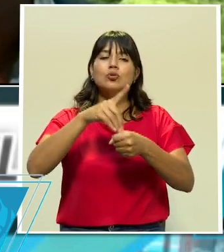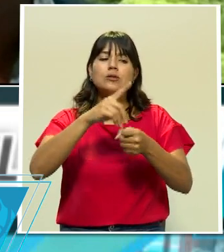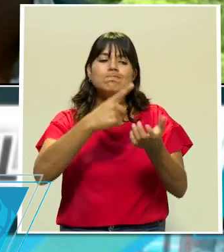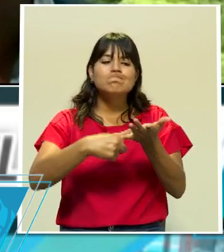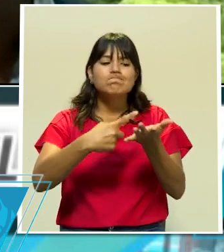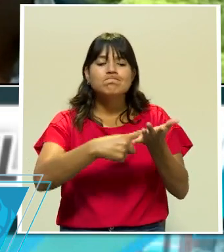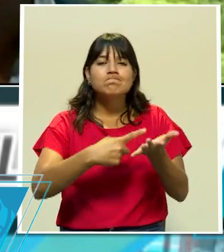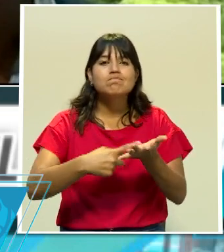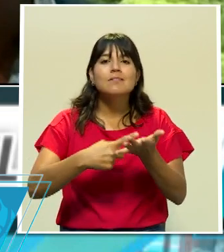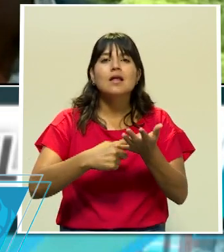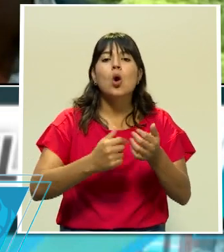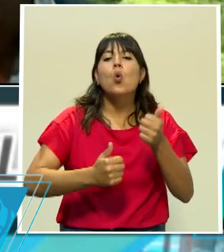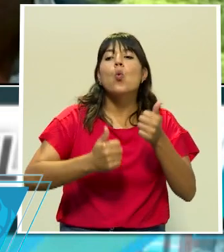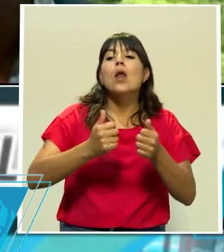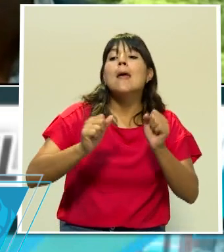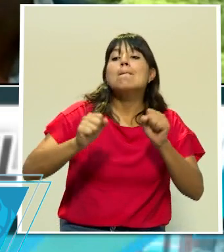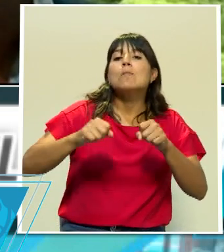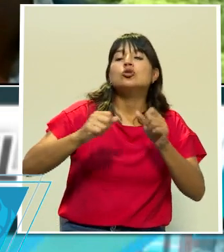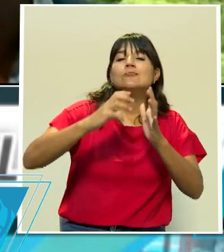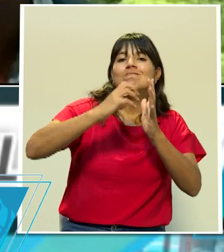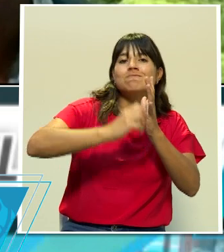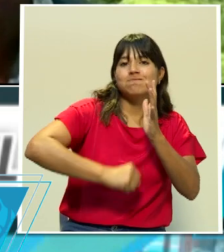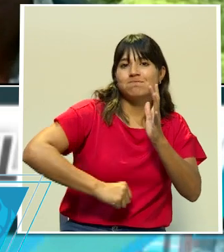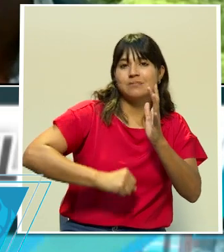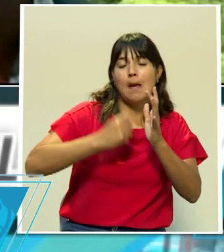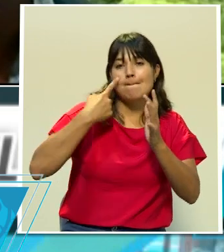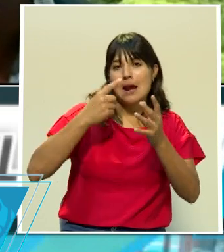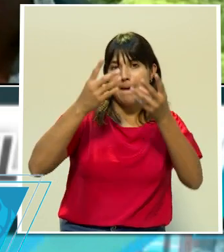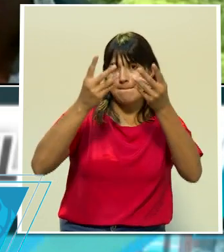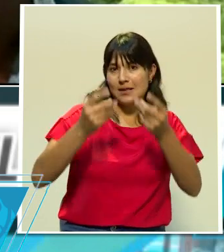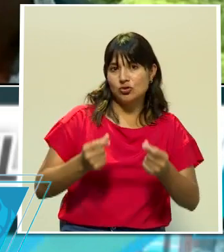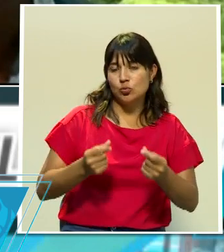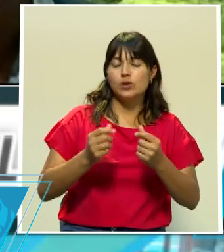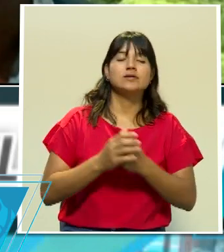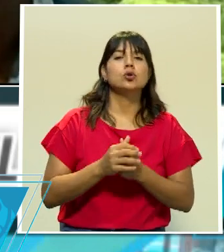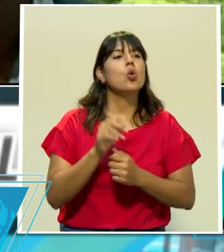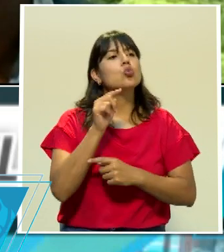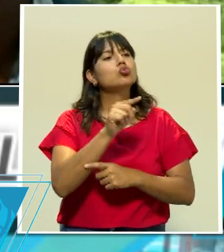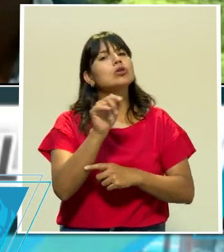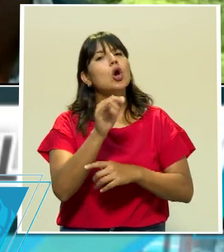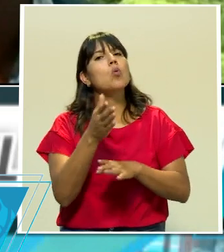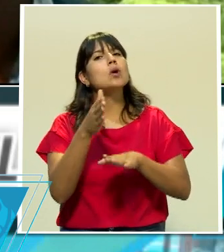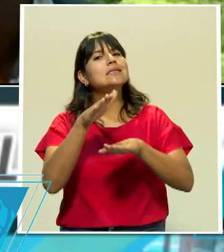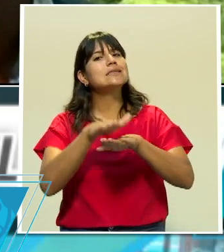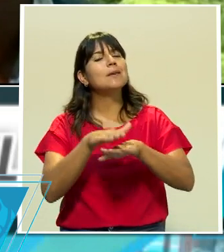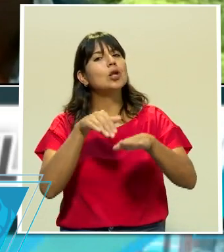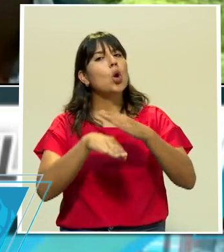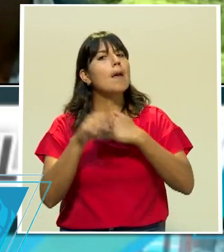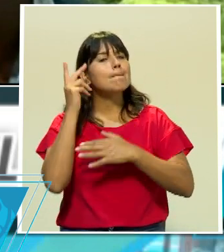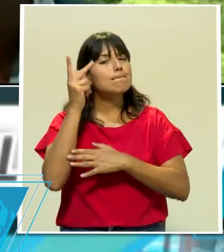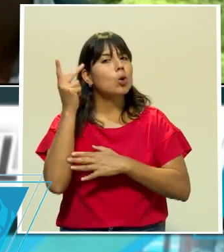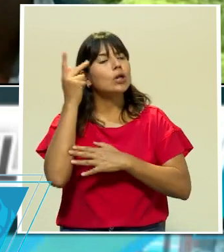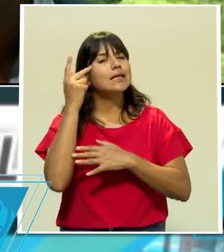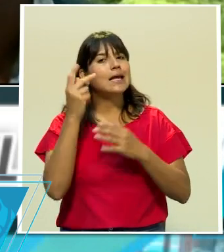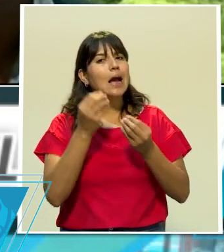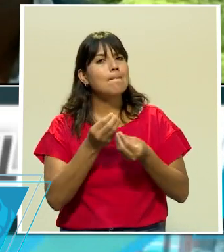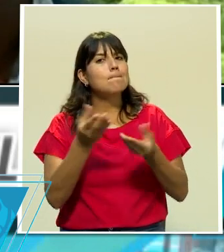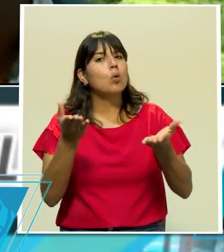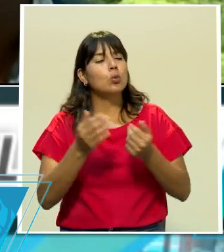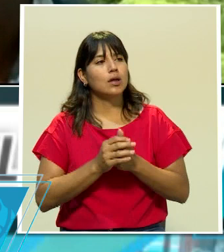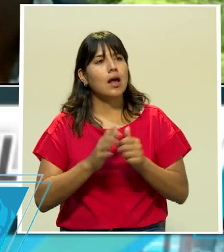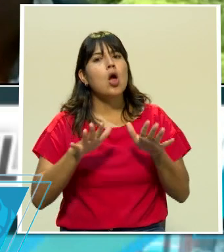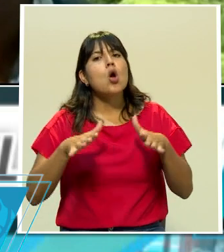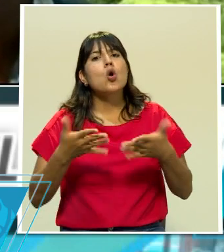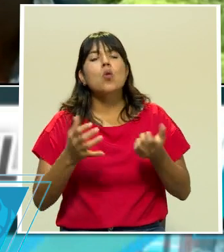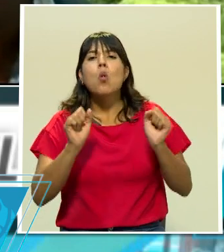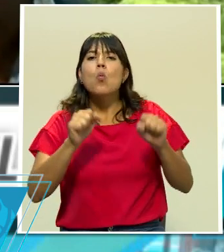paralizar áreas completas del funcionamiento del Estado. Como especialista en políticas públicas, ¿cómo